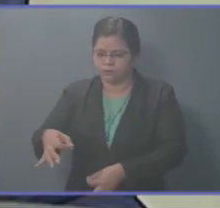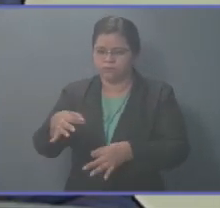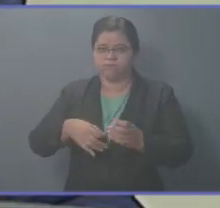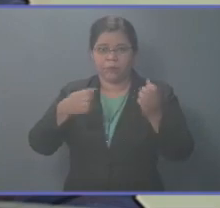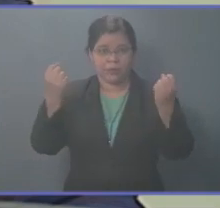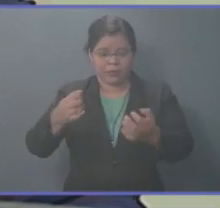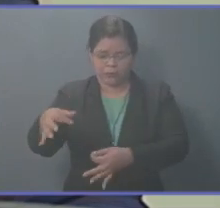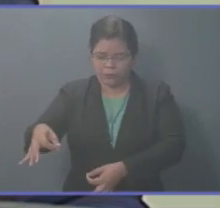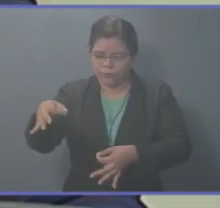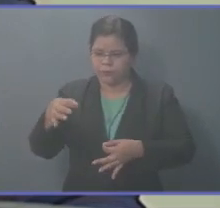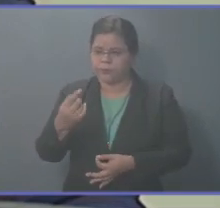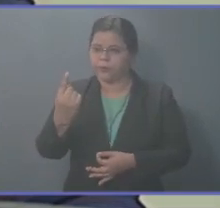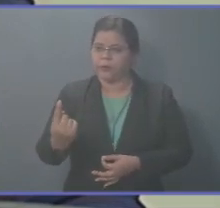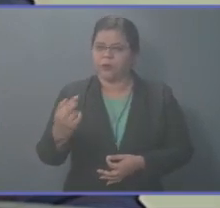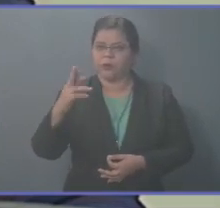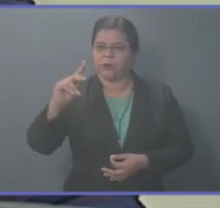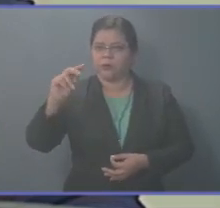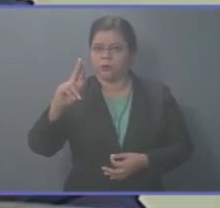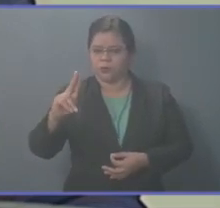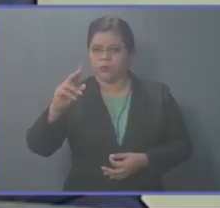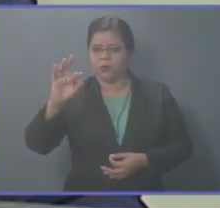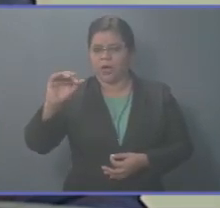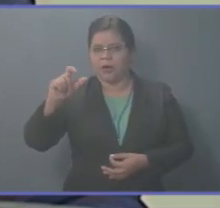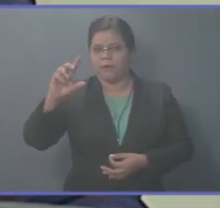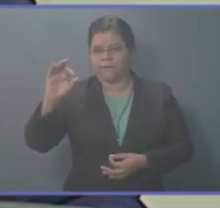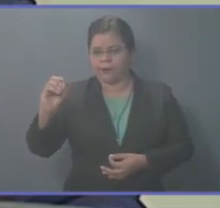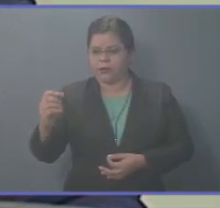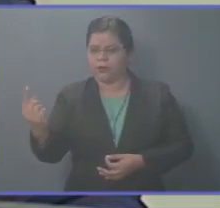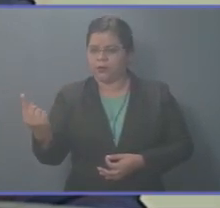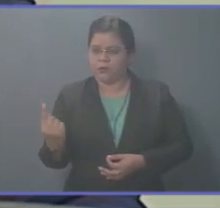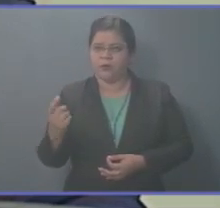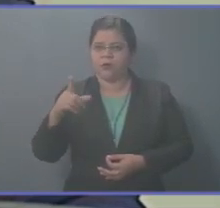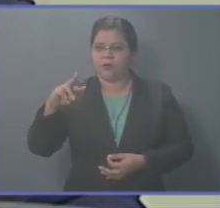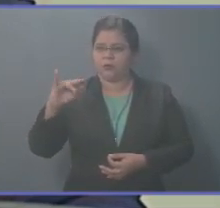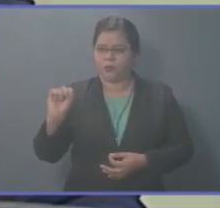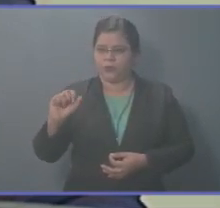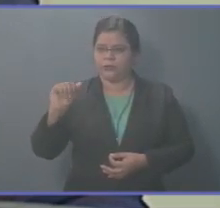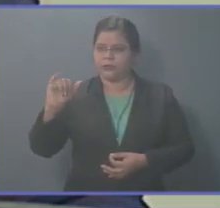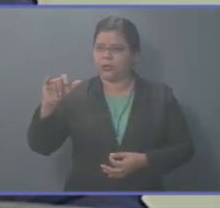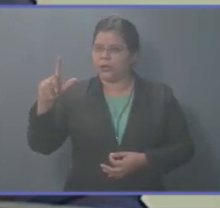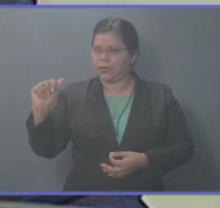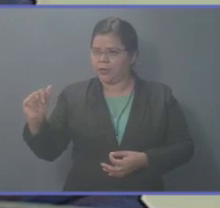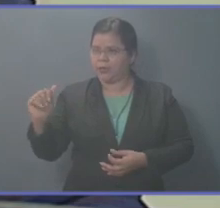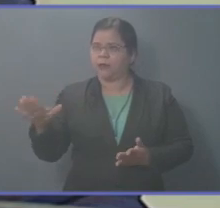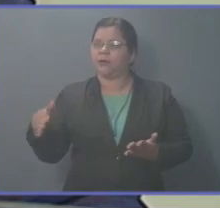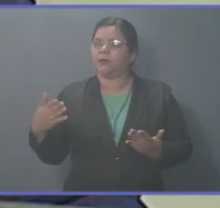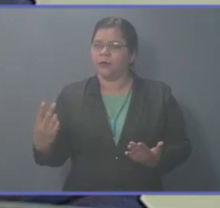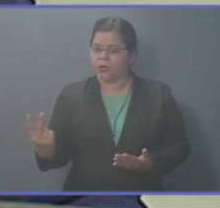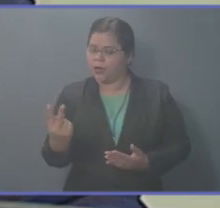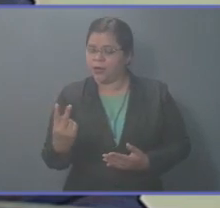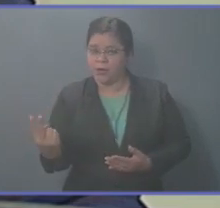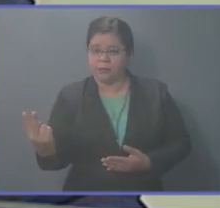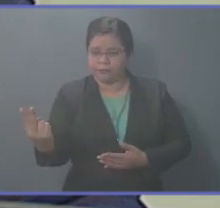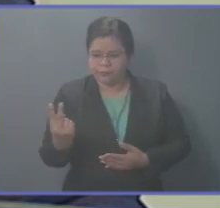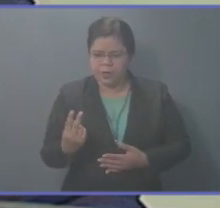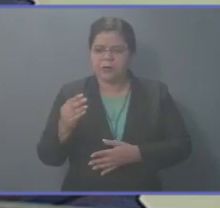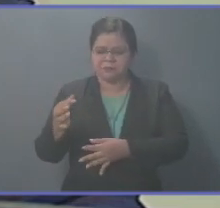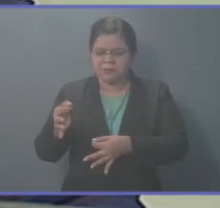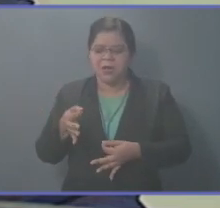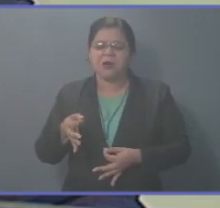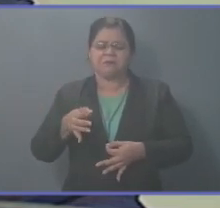los ciudadanos Ruth Eleonora López Alfaro y Luis Ramón Portillo Ayala, a fin de que este tribunal declare